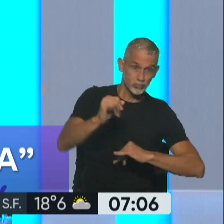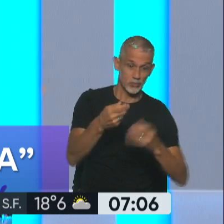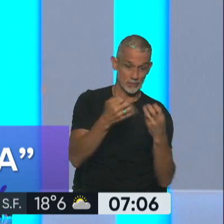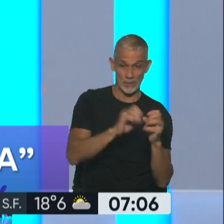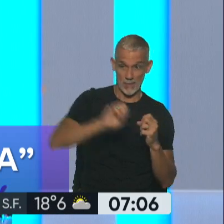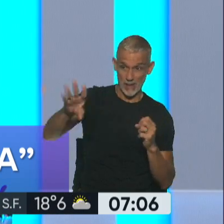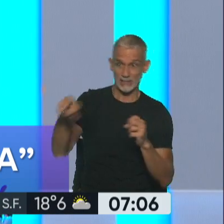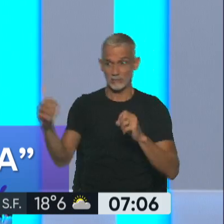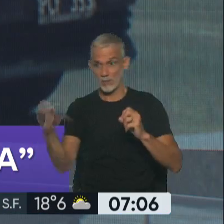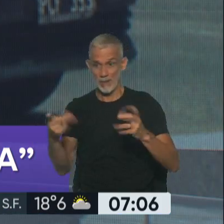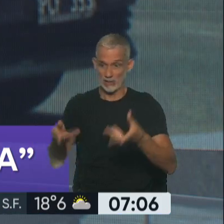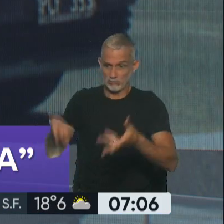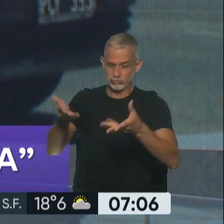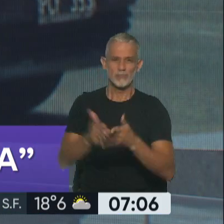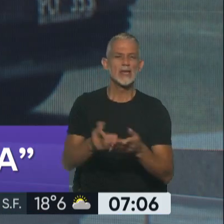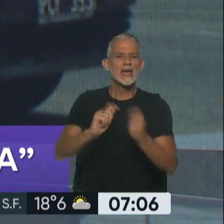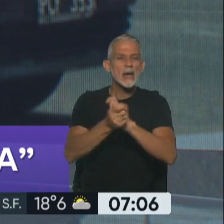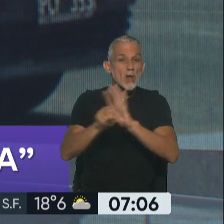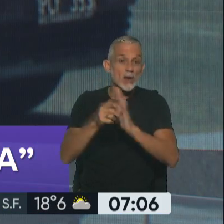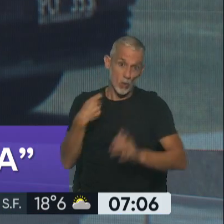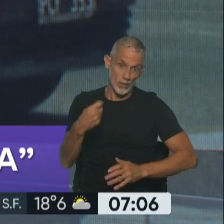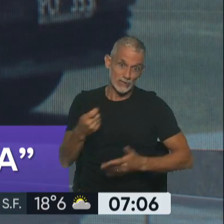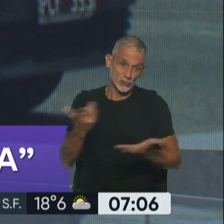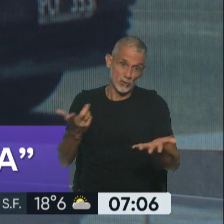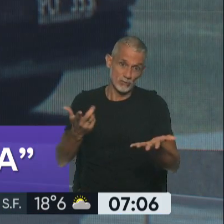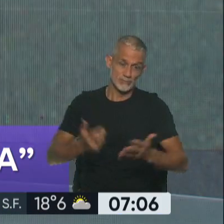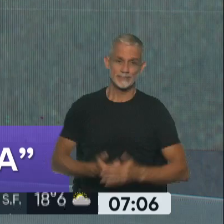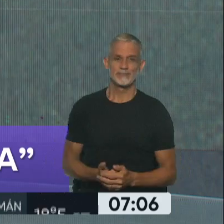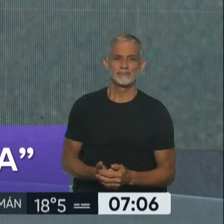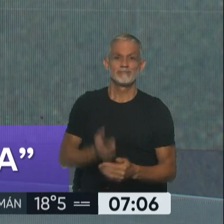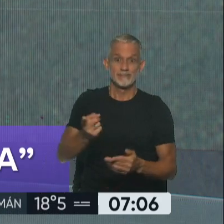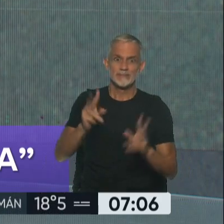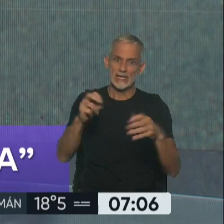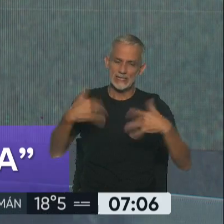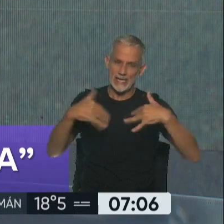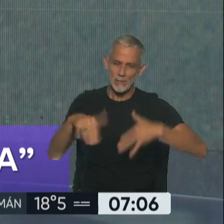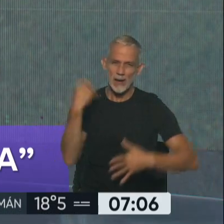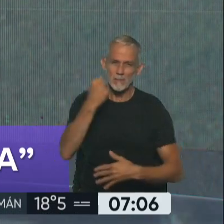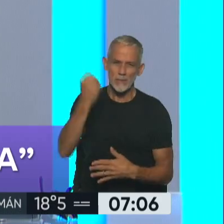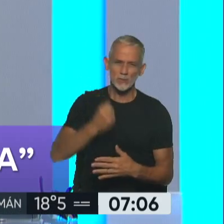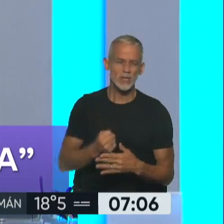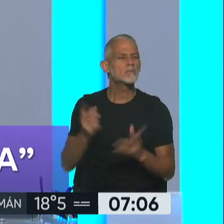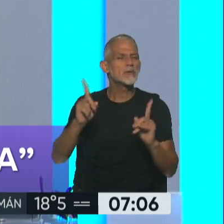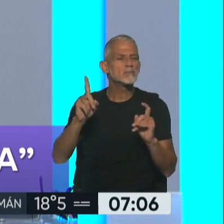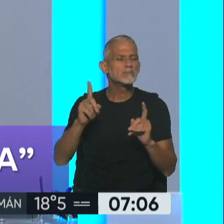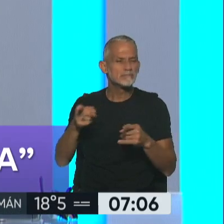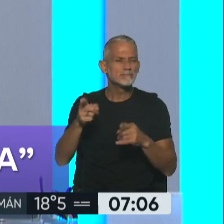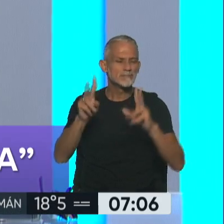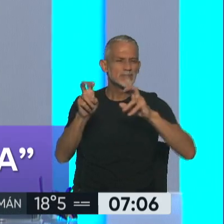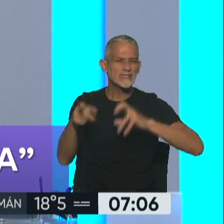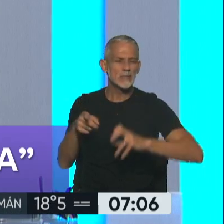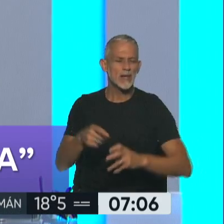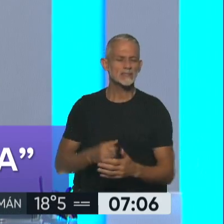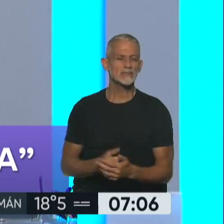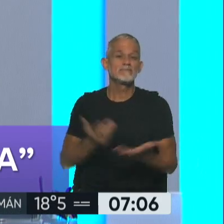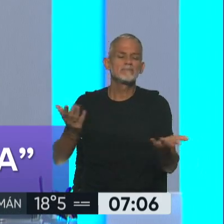al Congreso Nacional. Bueno, reforma jubilatoria, lo que se viene también, ¿no? Exacto. Me parece es uno de los temas claves ahí. Y son algunos temas, cuando